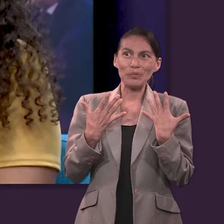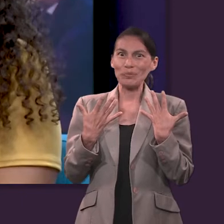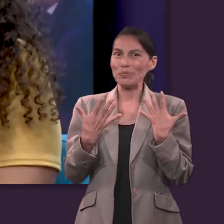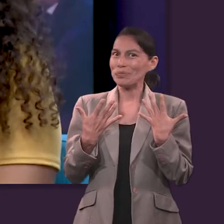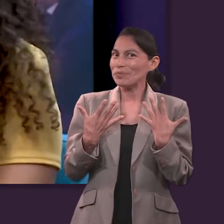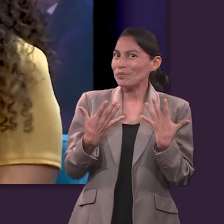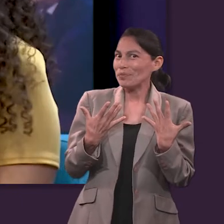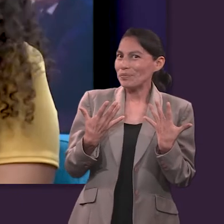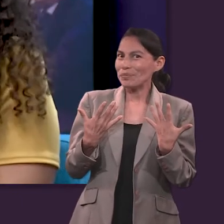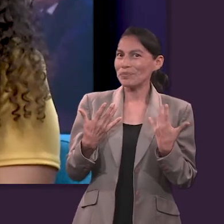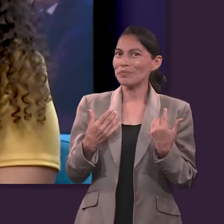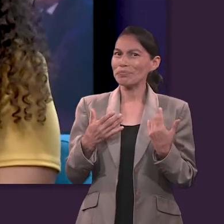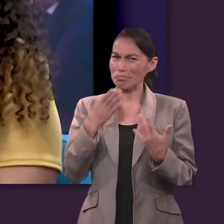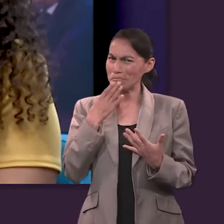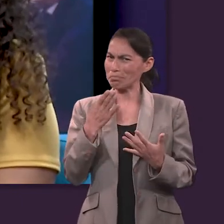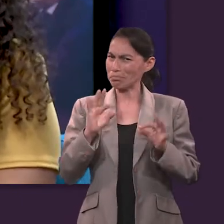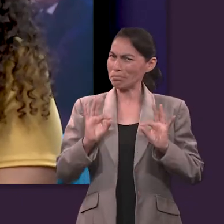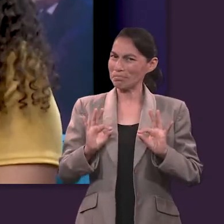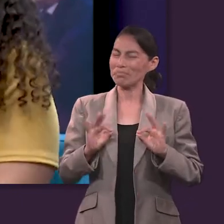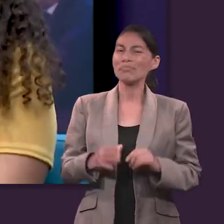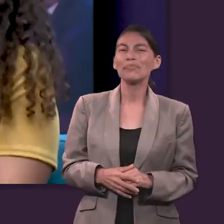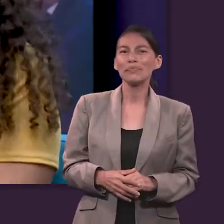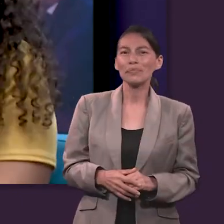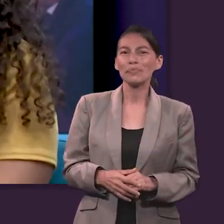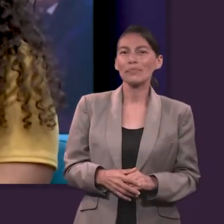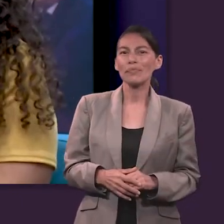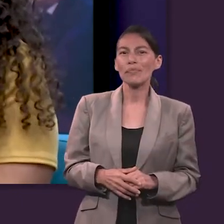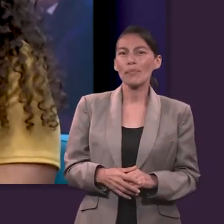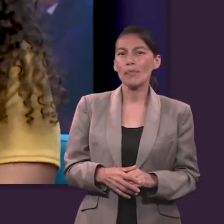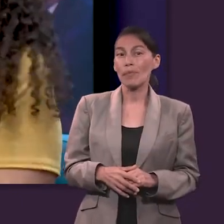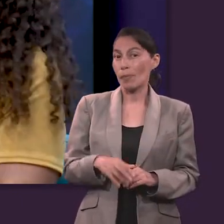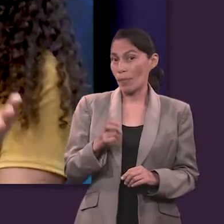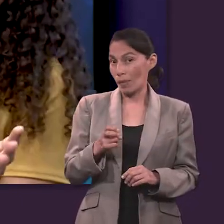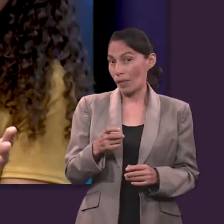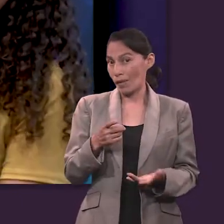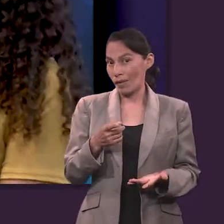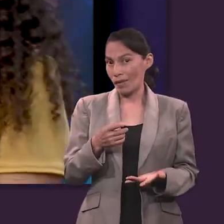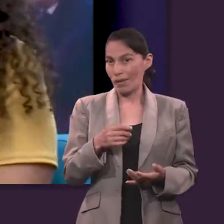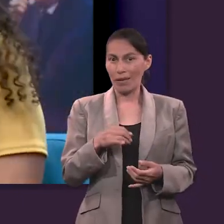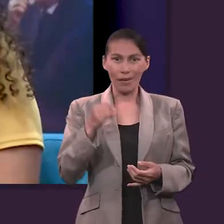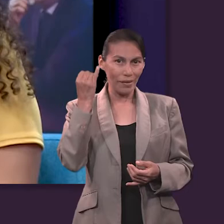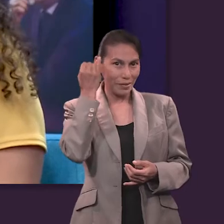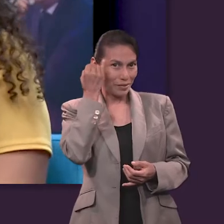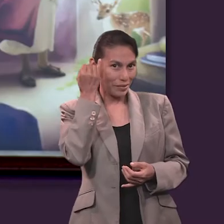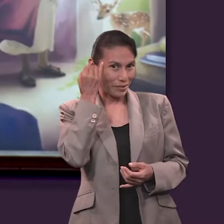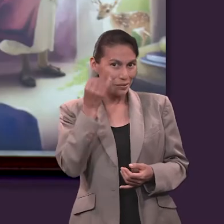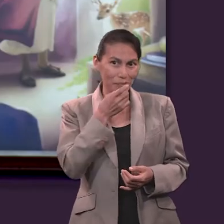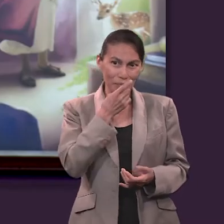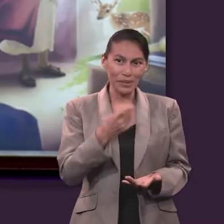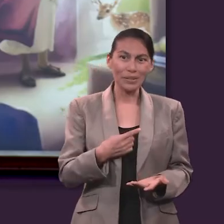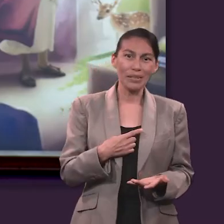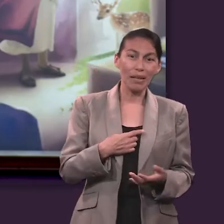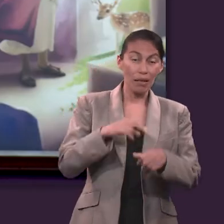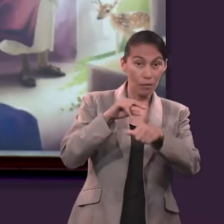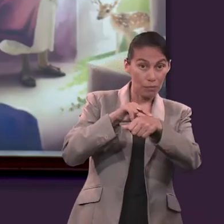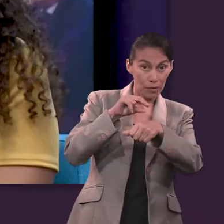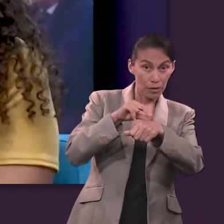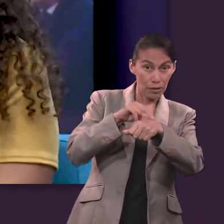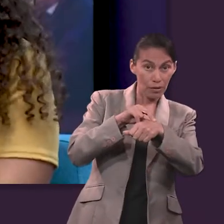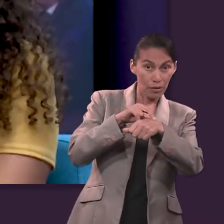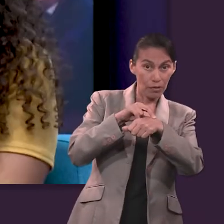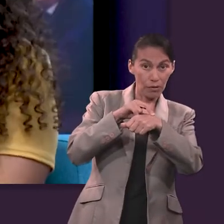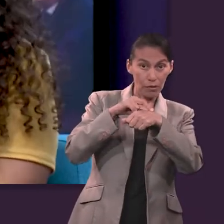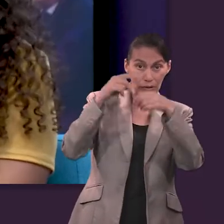genera cierta sensación de bienestar. Y bueno, no es casualidad, Isaí no me deja mentir desde el área médica, que incluso nuestro